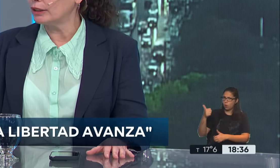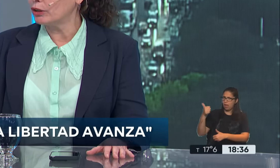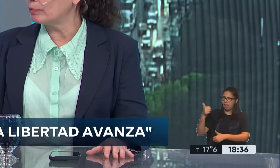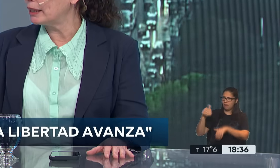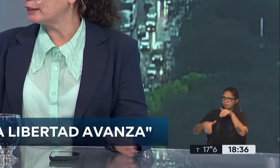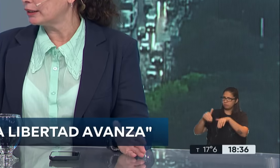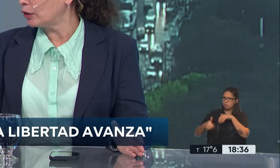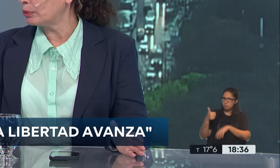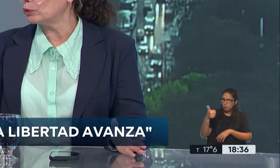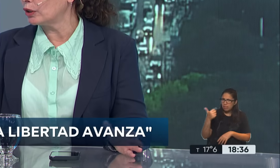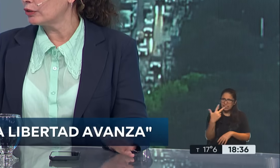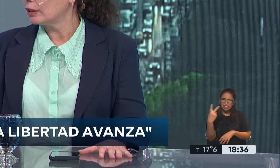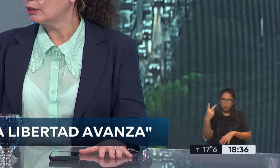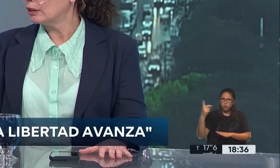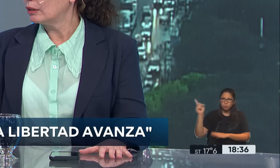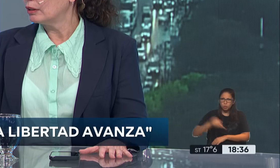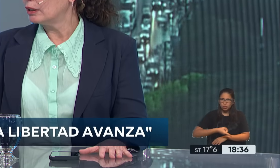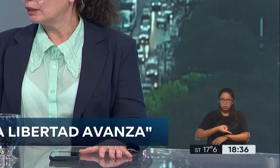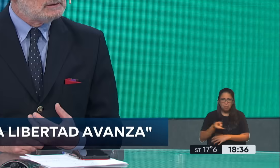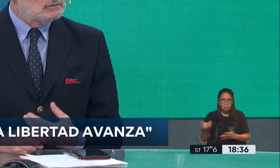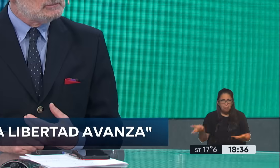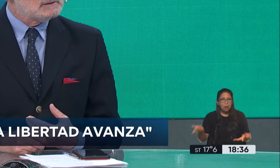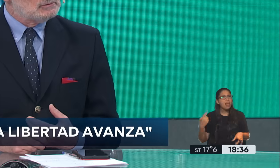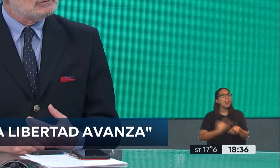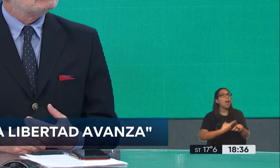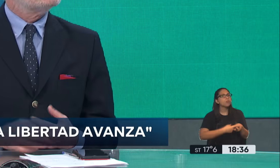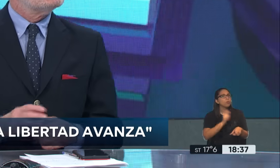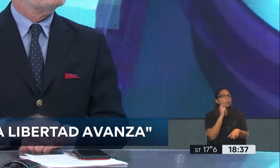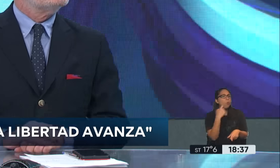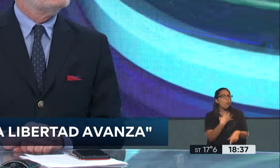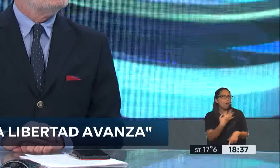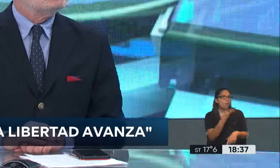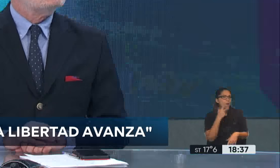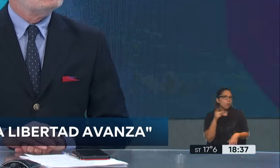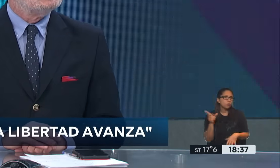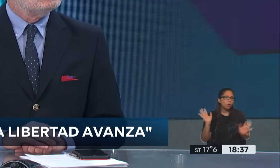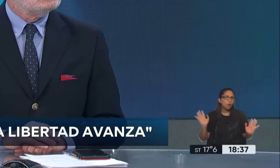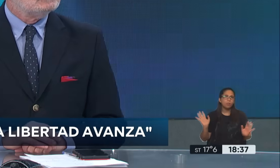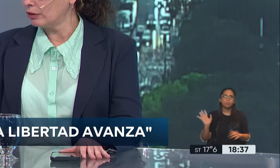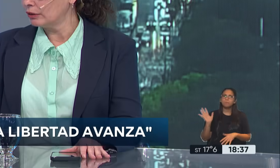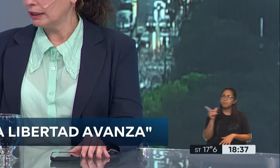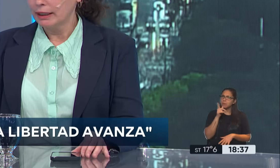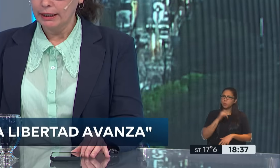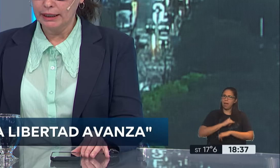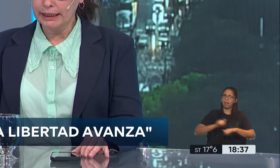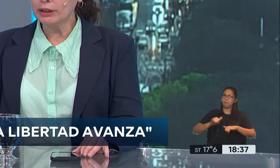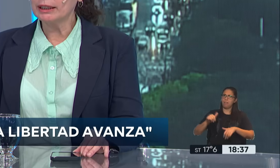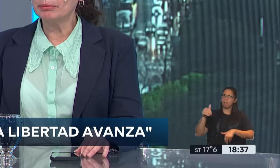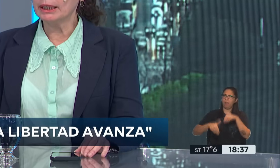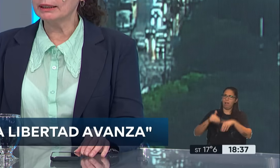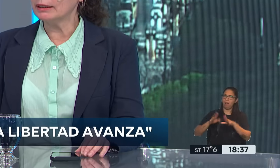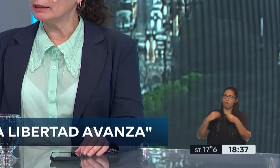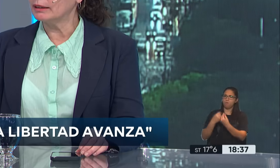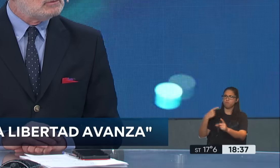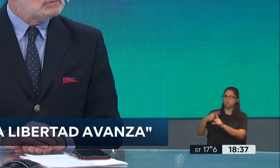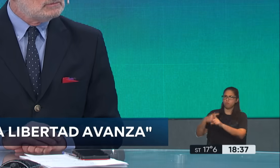excepcional, 32, claro. más de 32 Fue puntos. bueno el acto de él. A mí me gustó el acto de Santoro. Y creo que hizo una muy buena elección. Creo que también